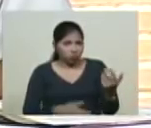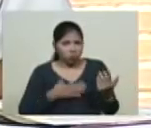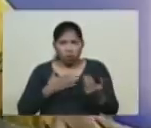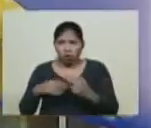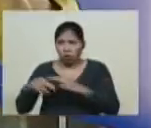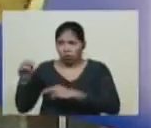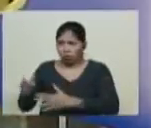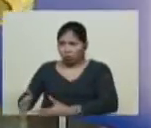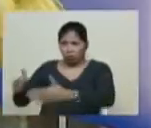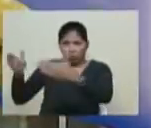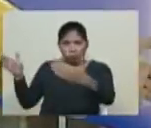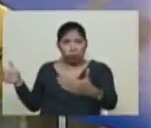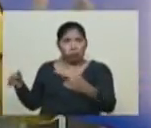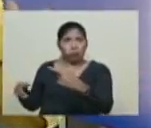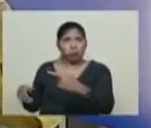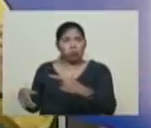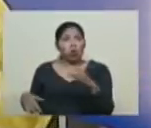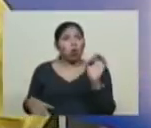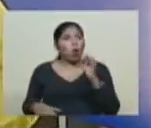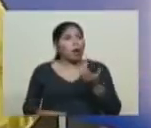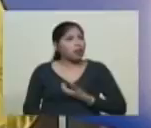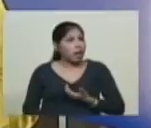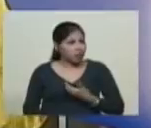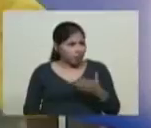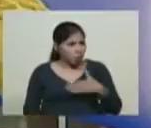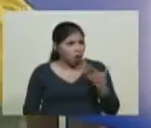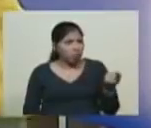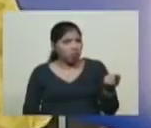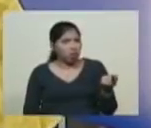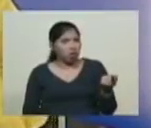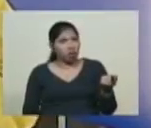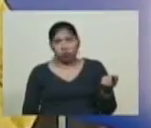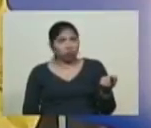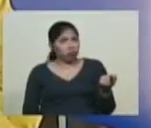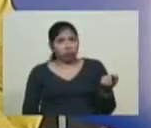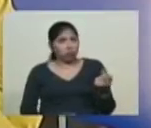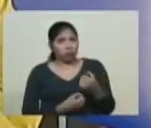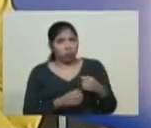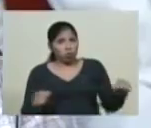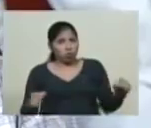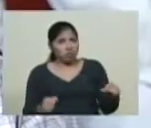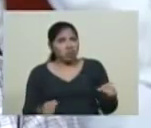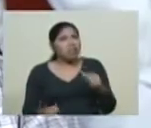No puede. ¿Podría el alcalde? No. Tiene que ser el Estado Nacional,